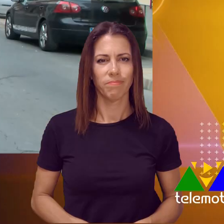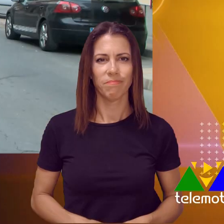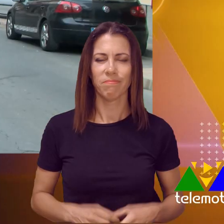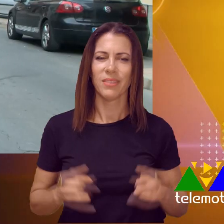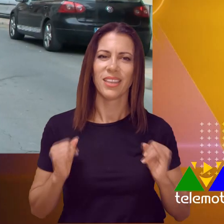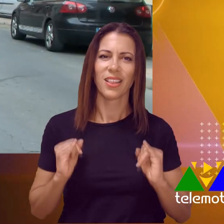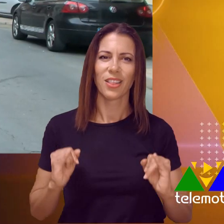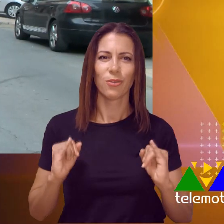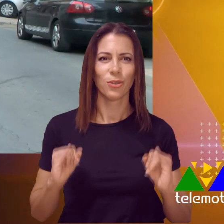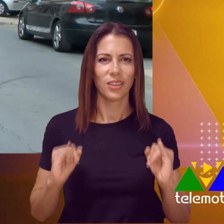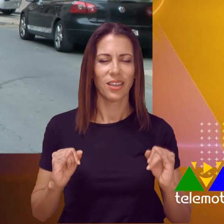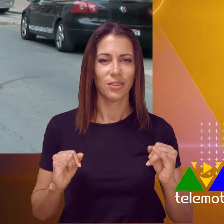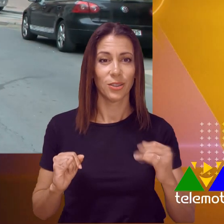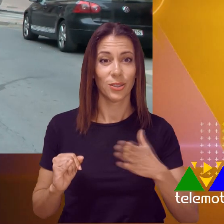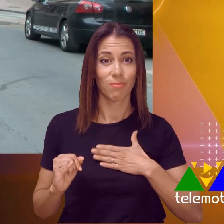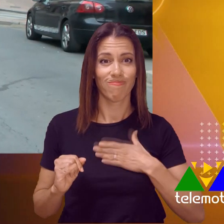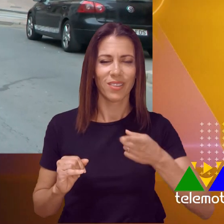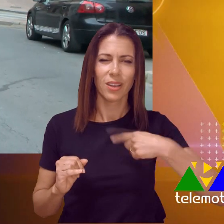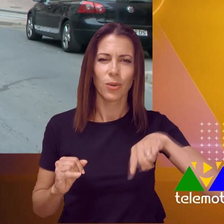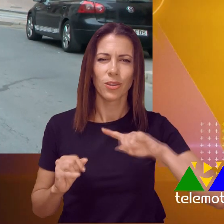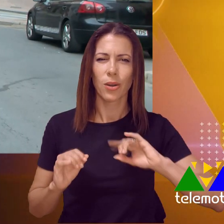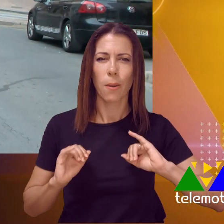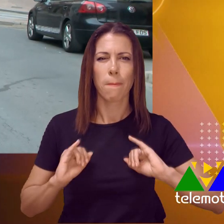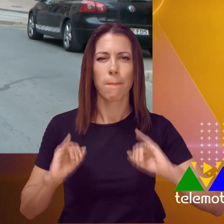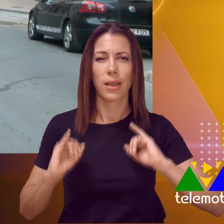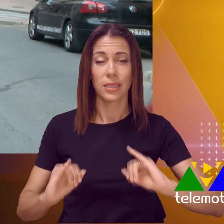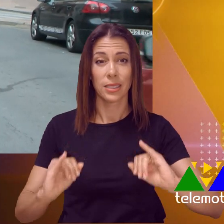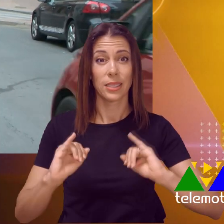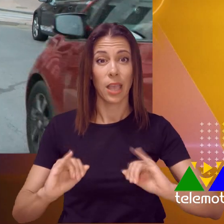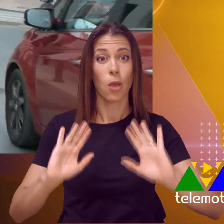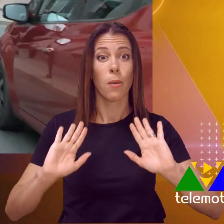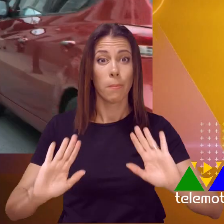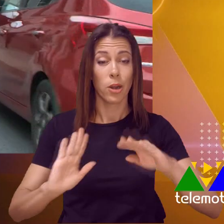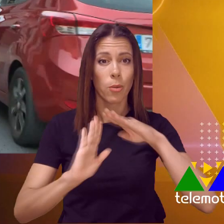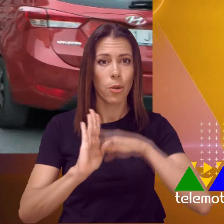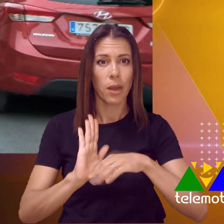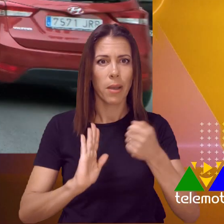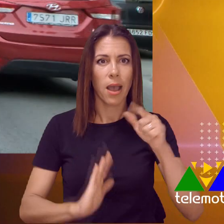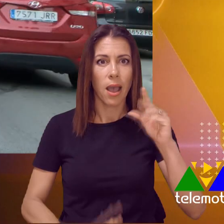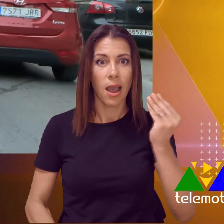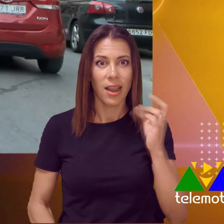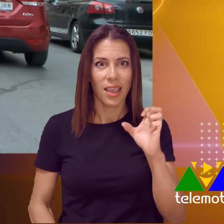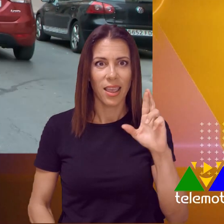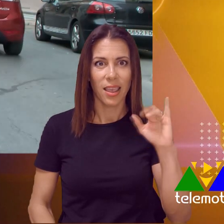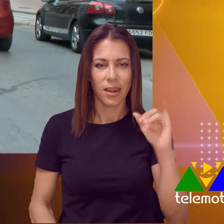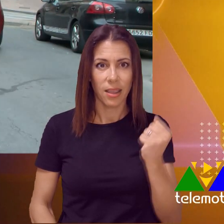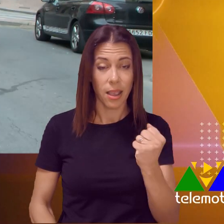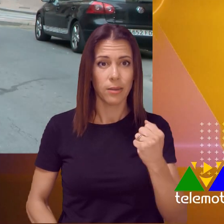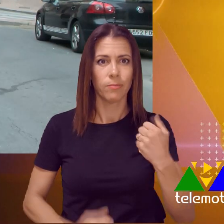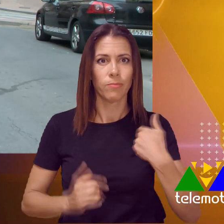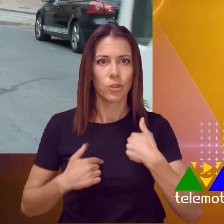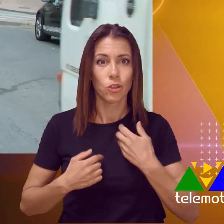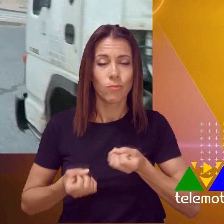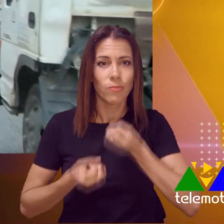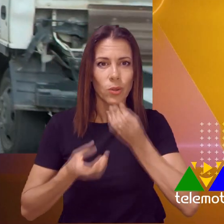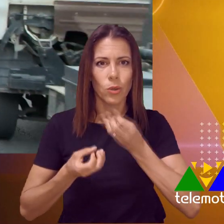disfrutando de estos paseos. Yo, sobre todo desde que hacemos la alquería, Manolo, cada vez disfruto más por esas calles estrechas, por esas calles